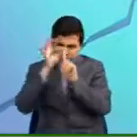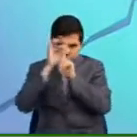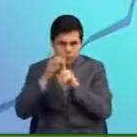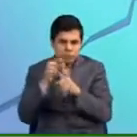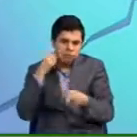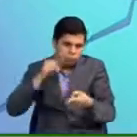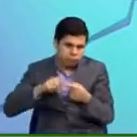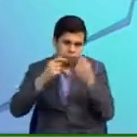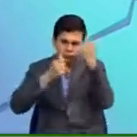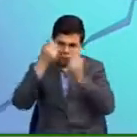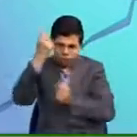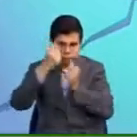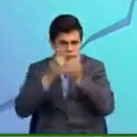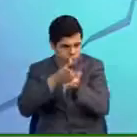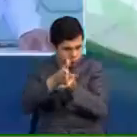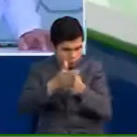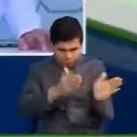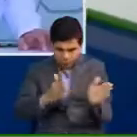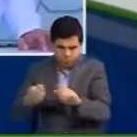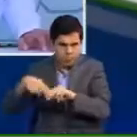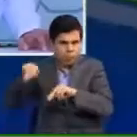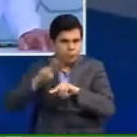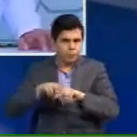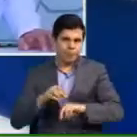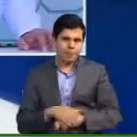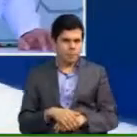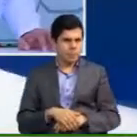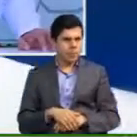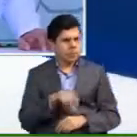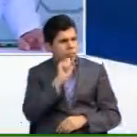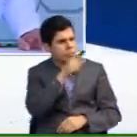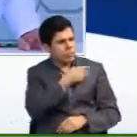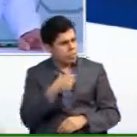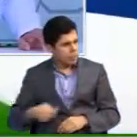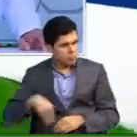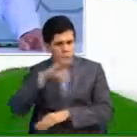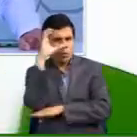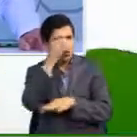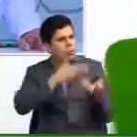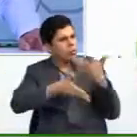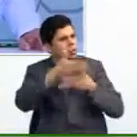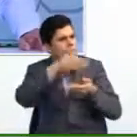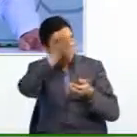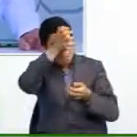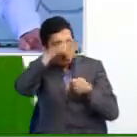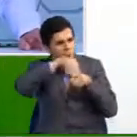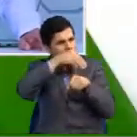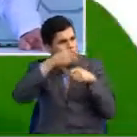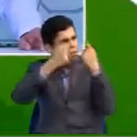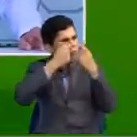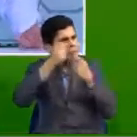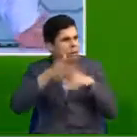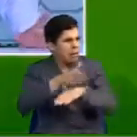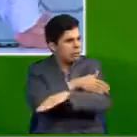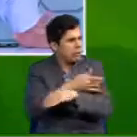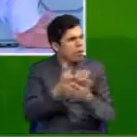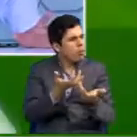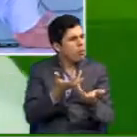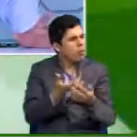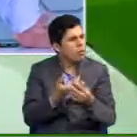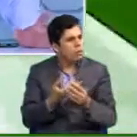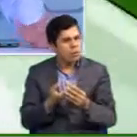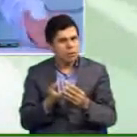economía pueda mantener su curso presidente cuál es la relación que tiene el color de la convención en cuanto al carbono actualmente lo que le preguntamos ahora